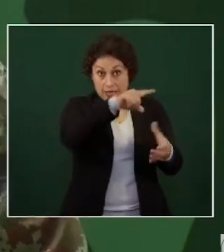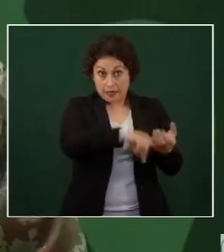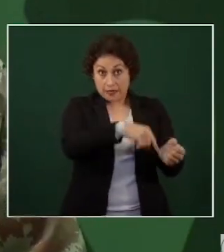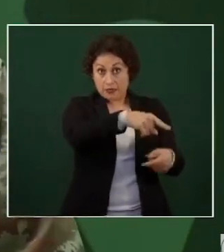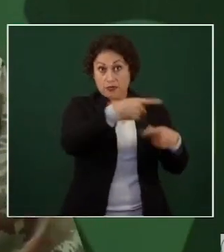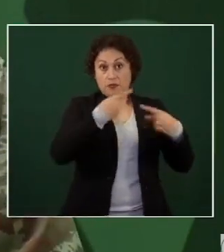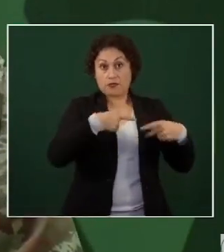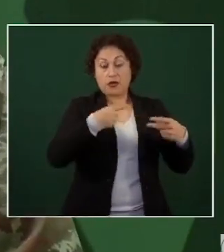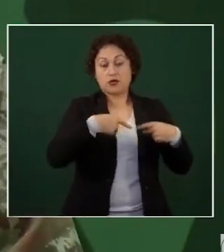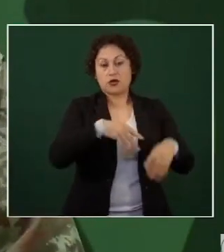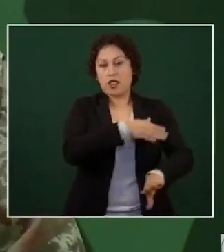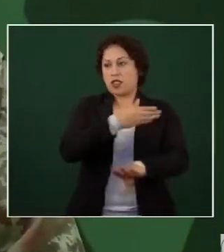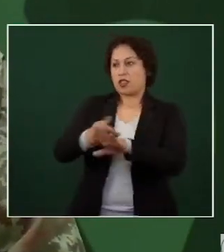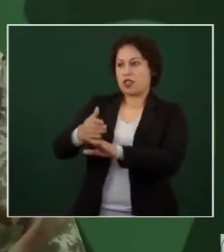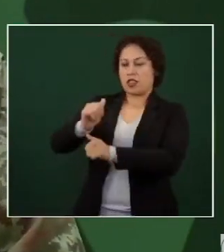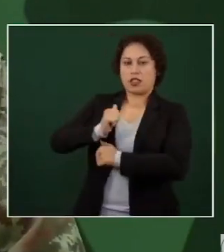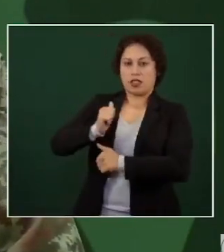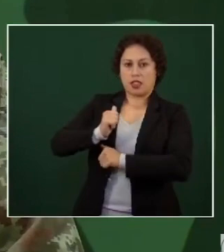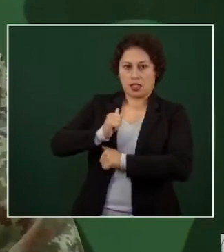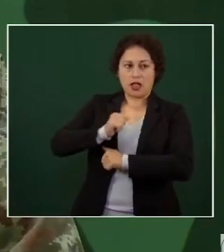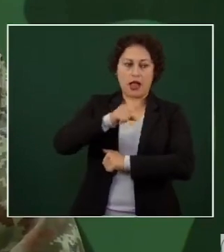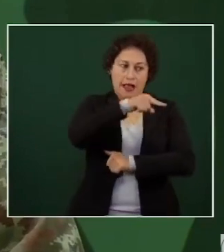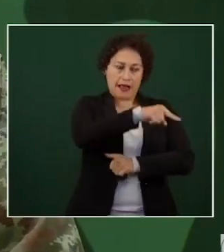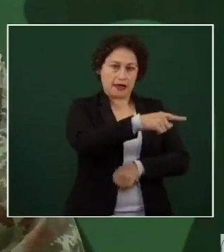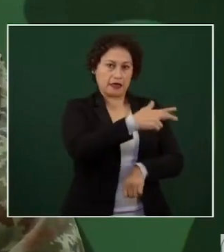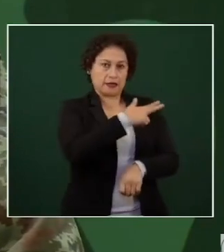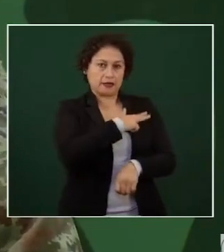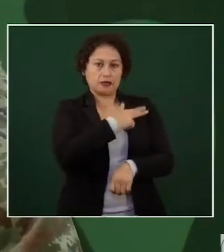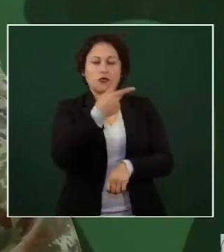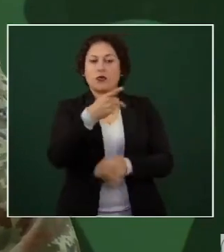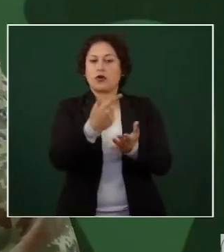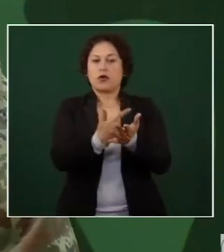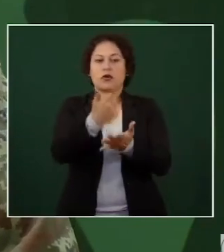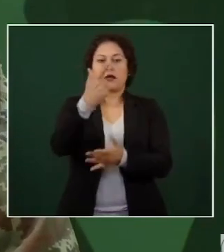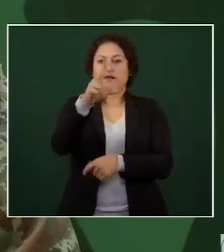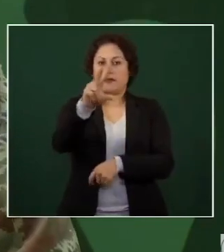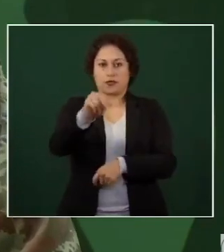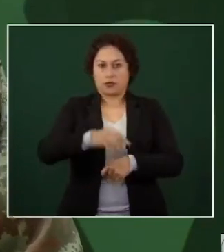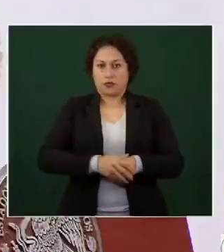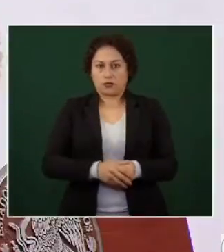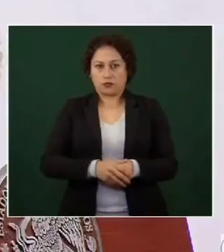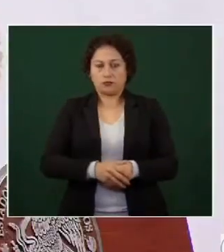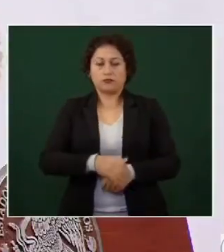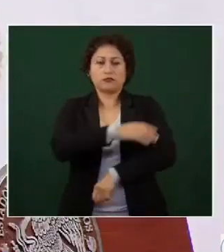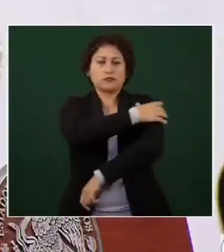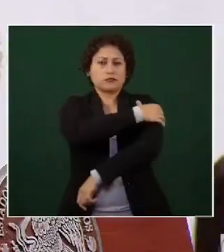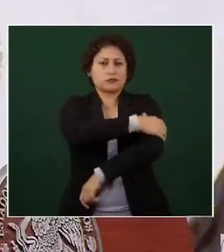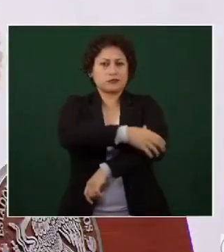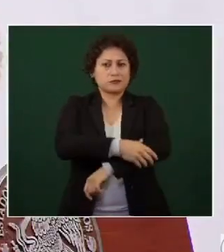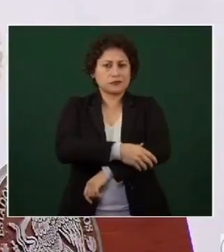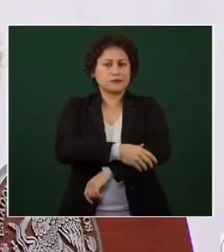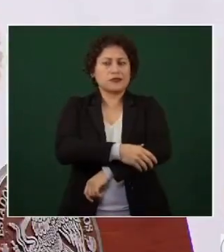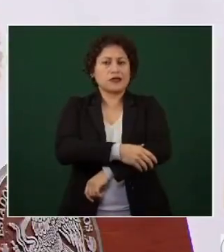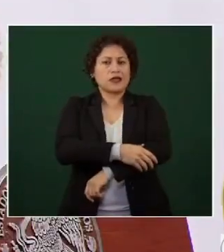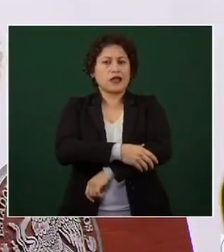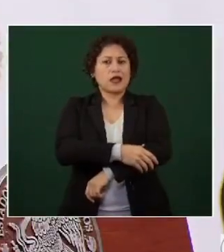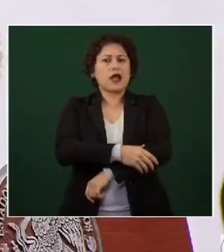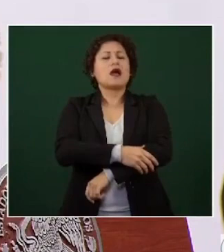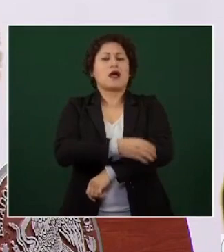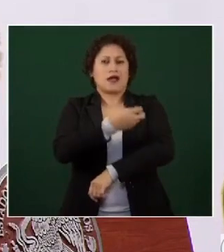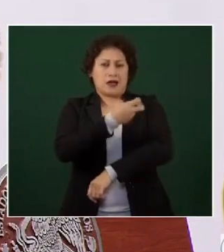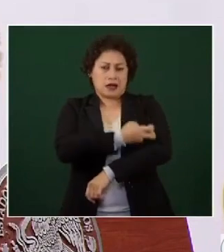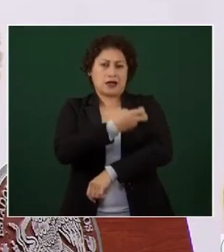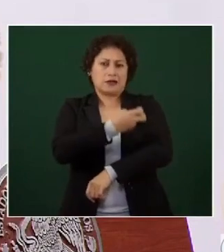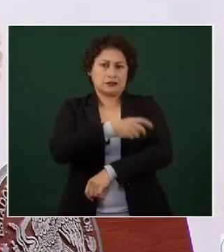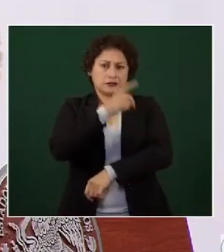estaban realizando la operación, pero no es de gravedad. Es en un brazo, al parecer. No, de las Fuerzas Armadas no tenemos